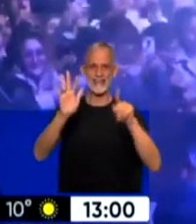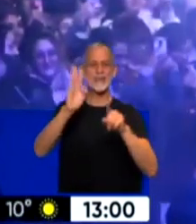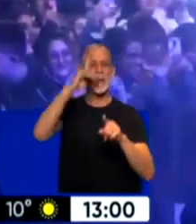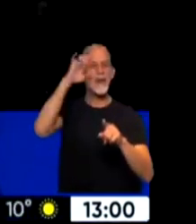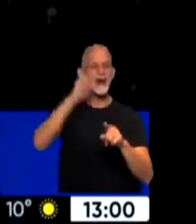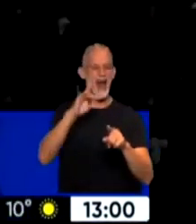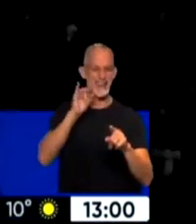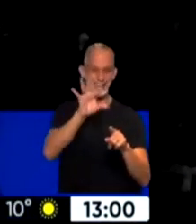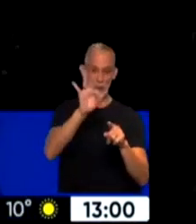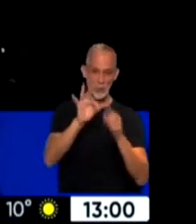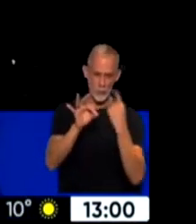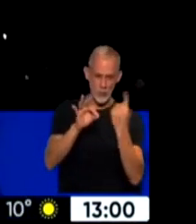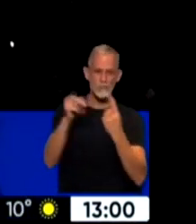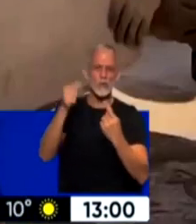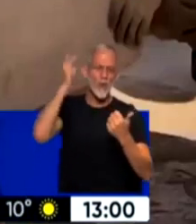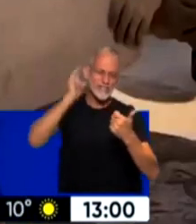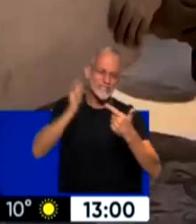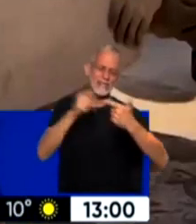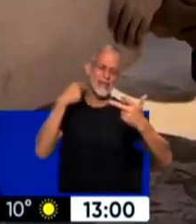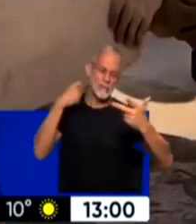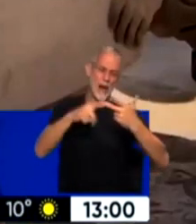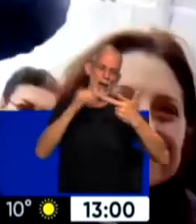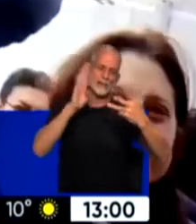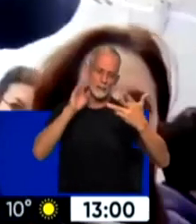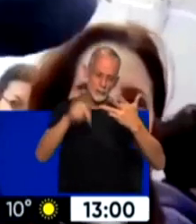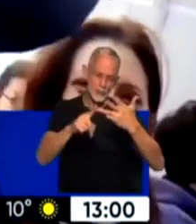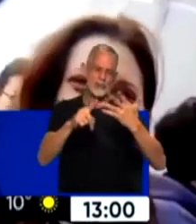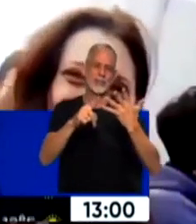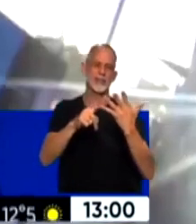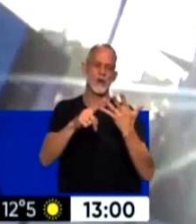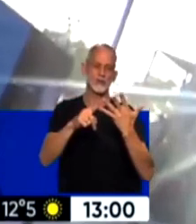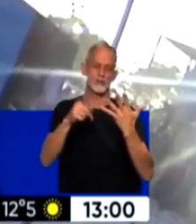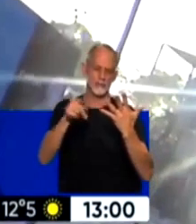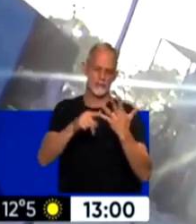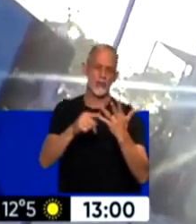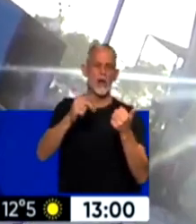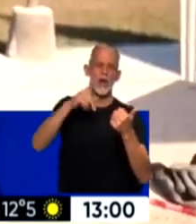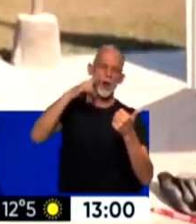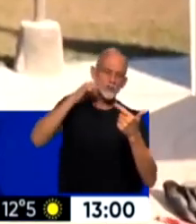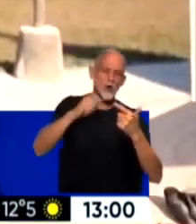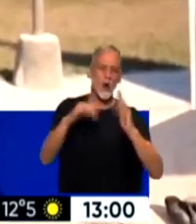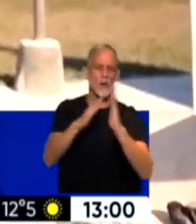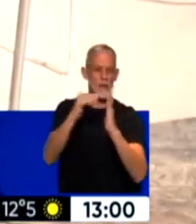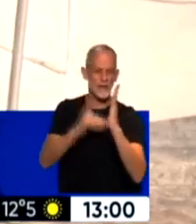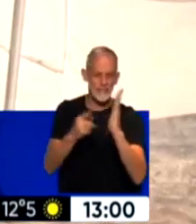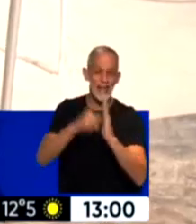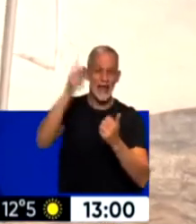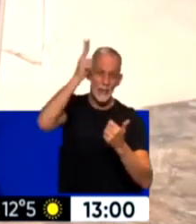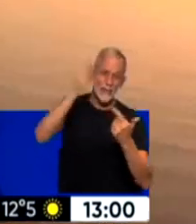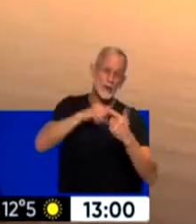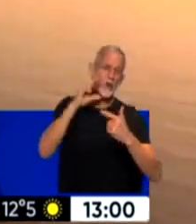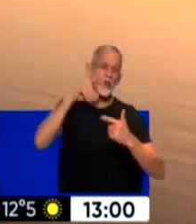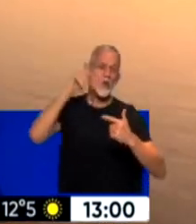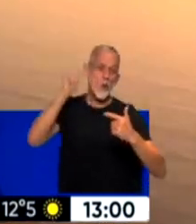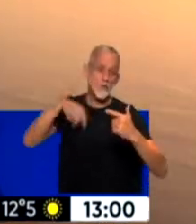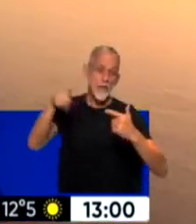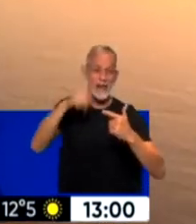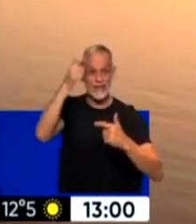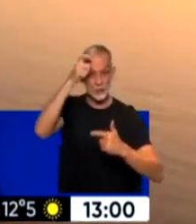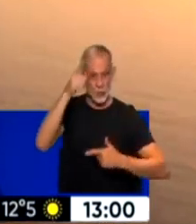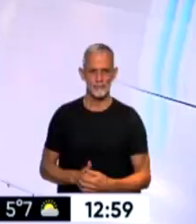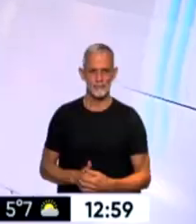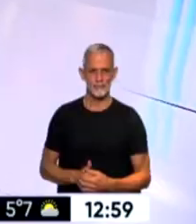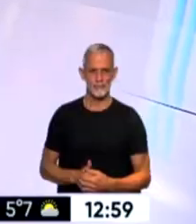construye, cuesta posicionarlo, y eventos de la calidad, del prestigio que tienen